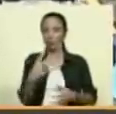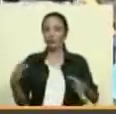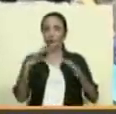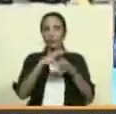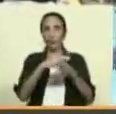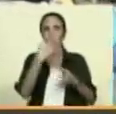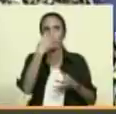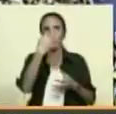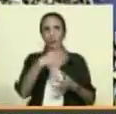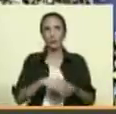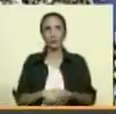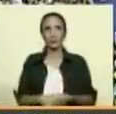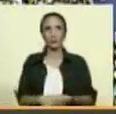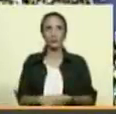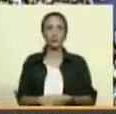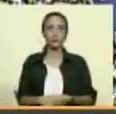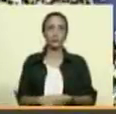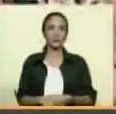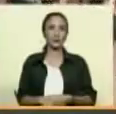3.